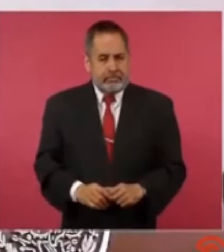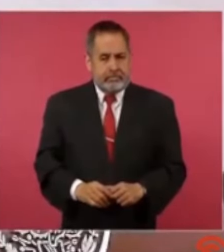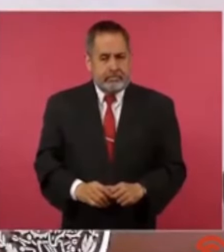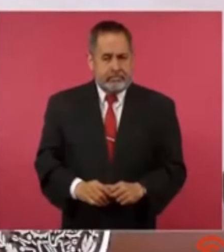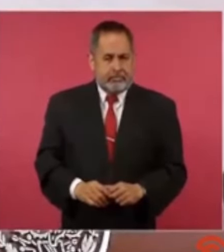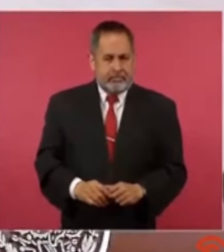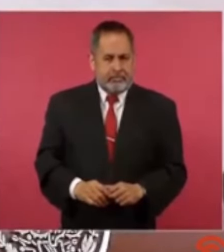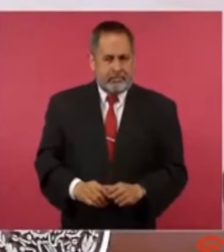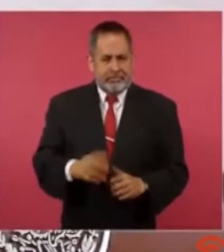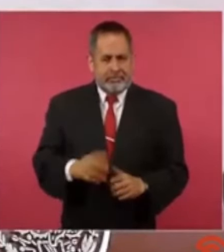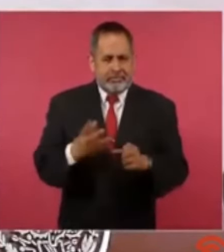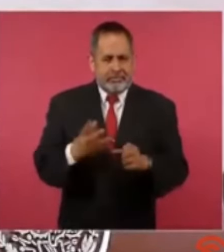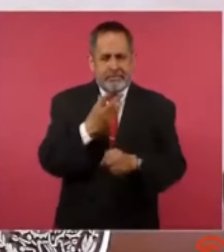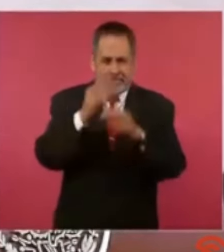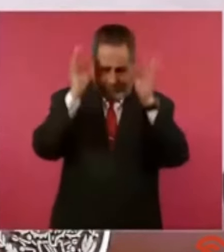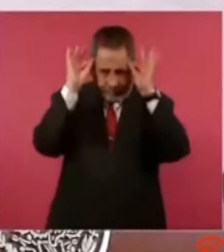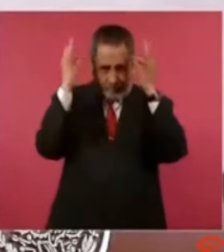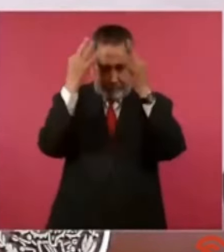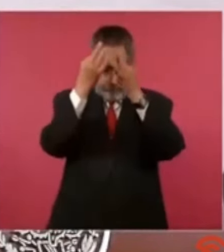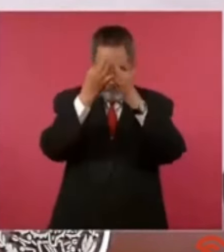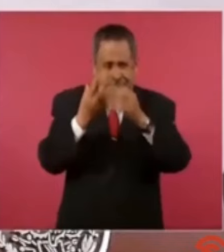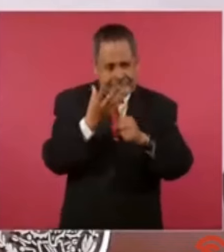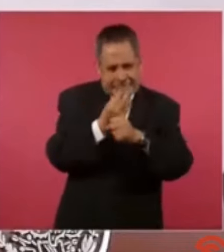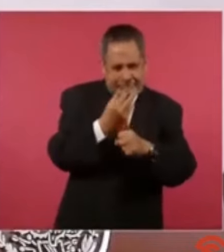el mejoramiento de las aduanas,